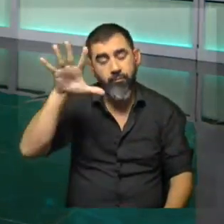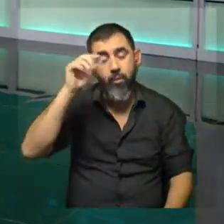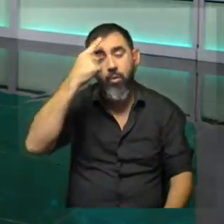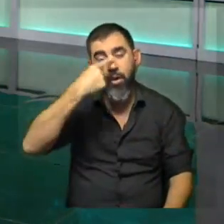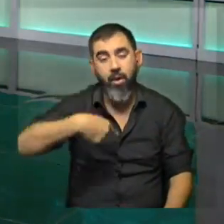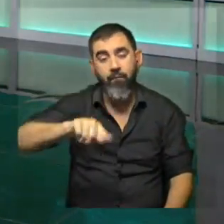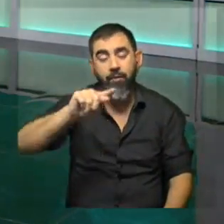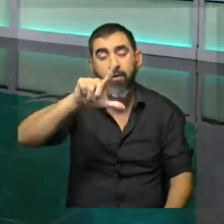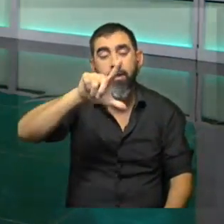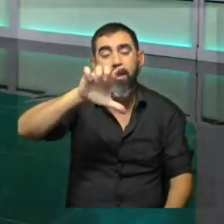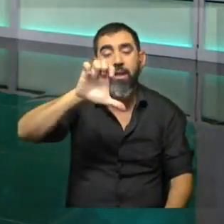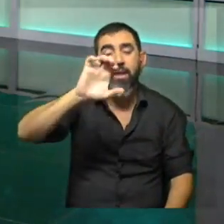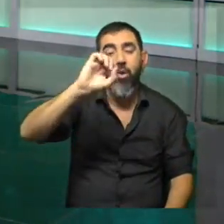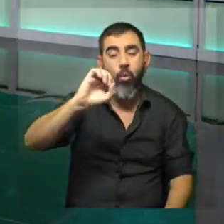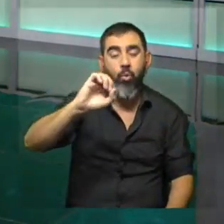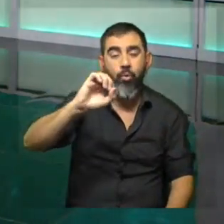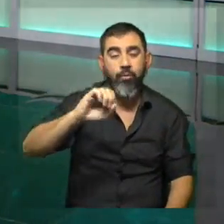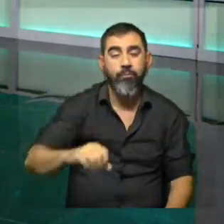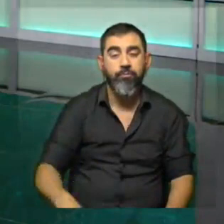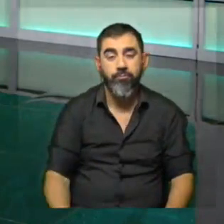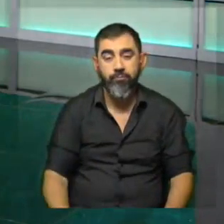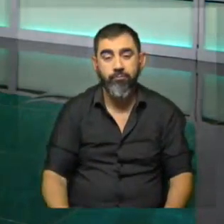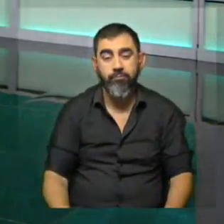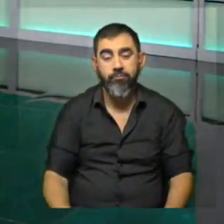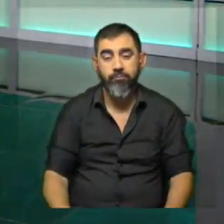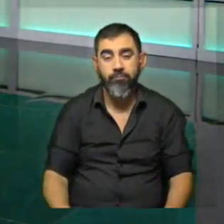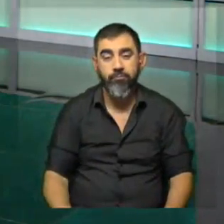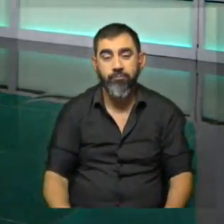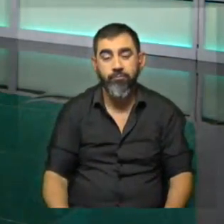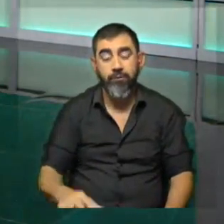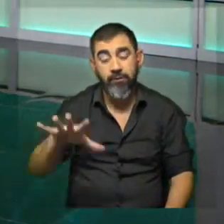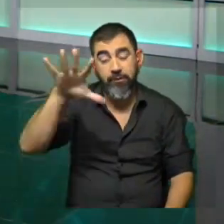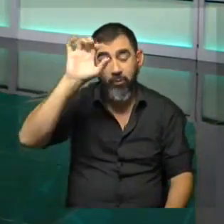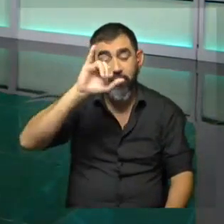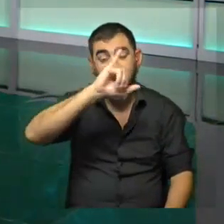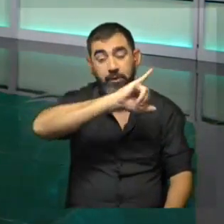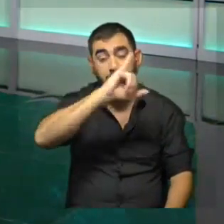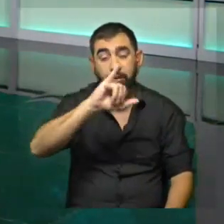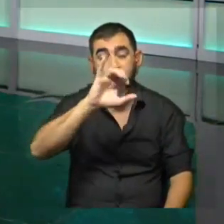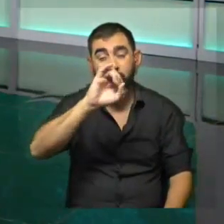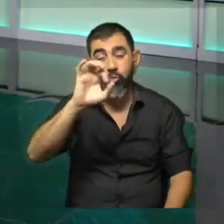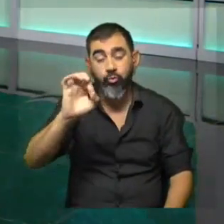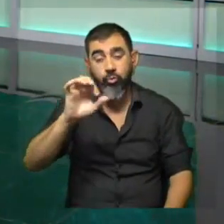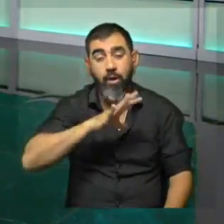Leo un elefante leo en el zoológico